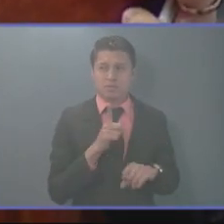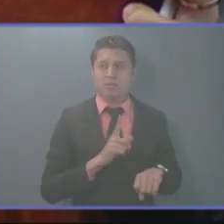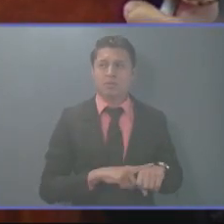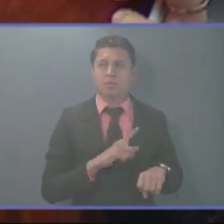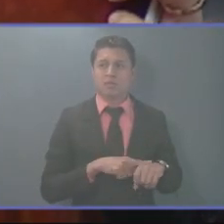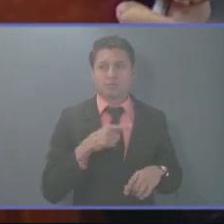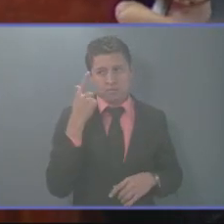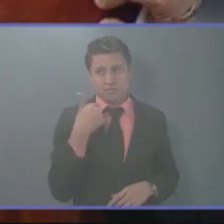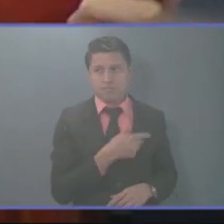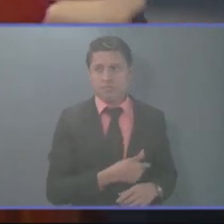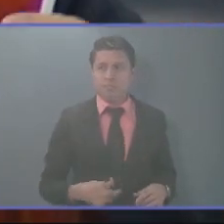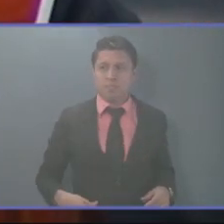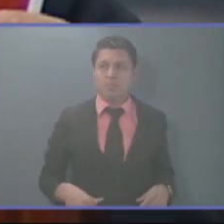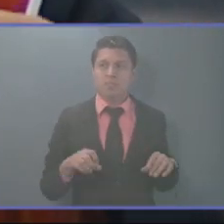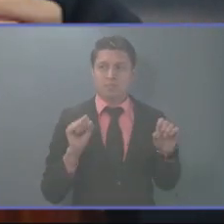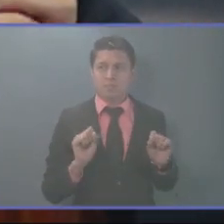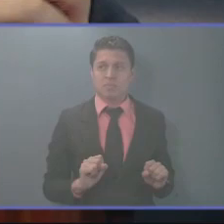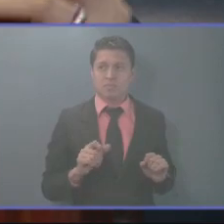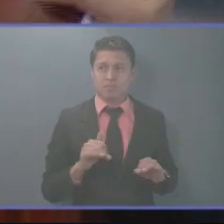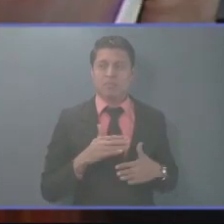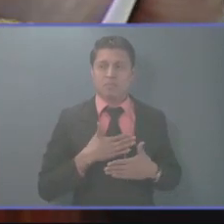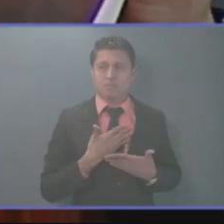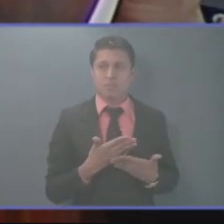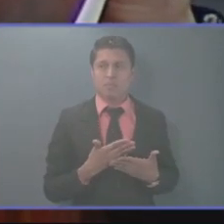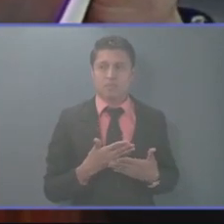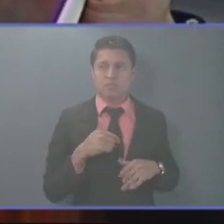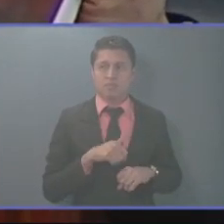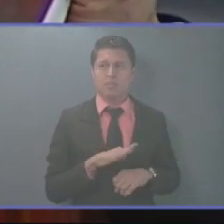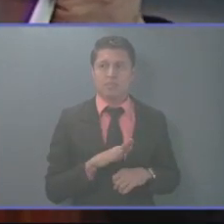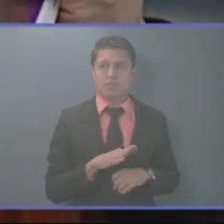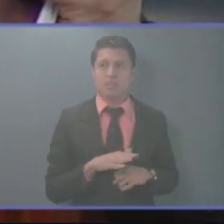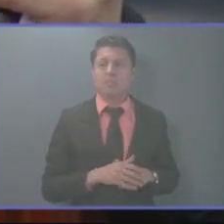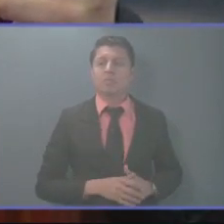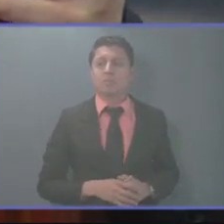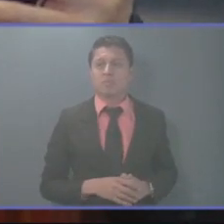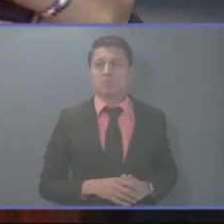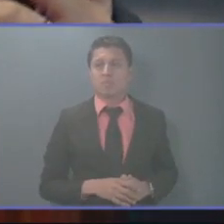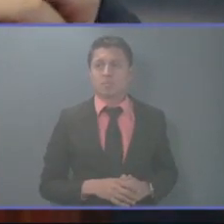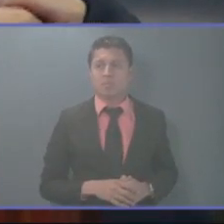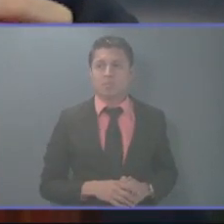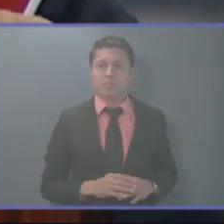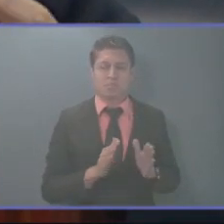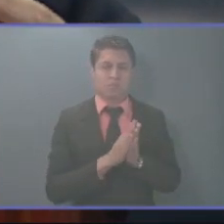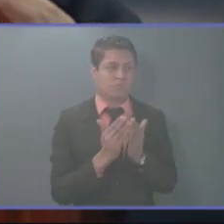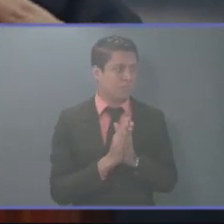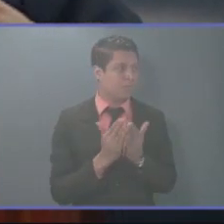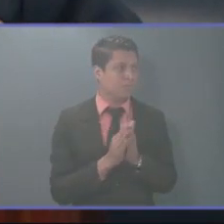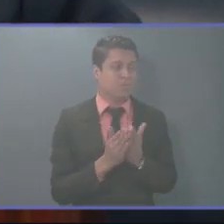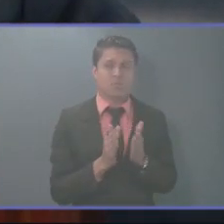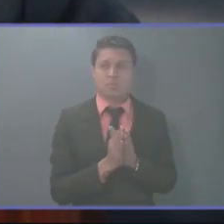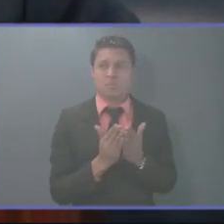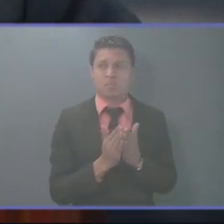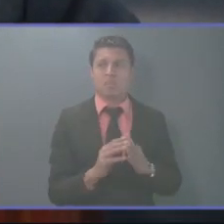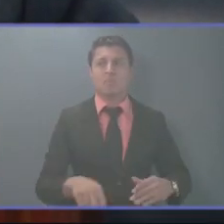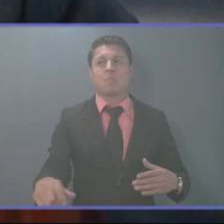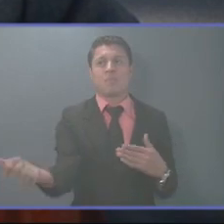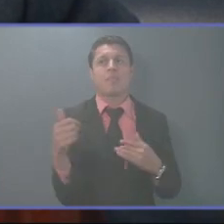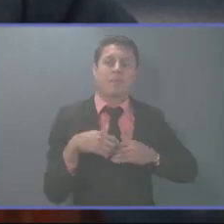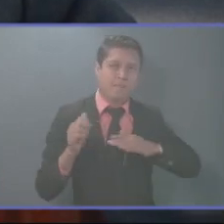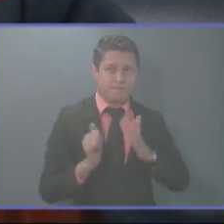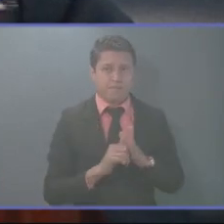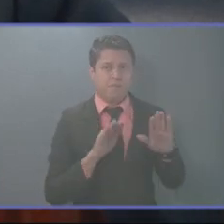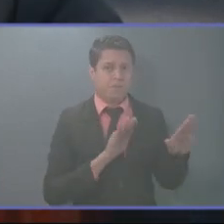presidente para que por su buen oficio pueda ser incorporado en la biblioteca legislativa